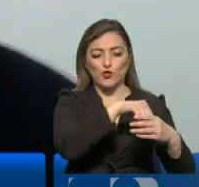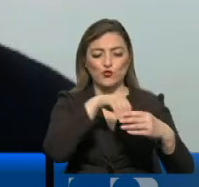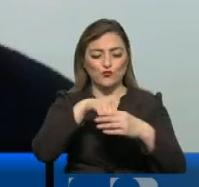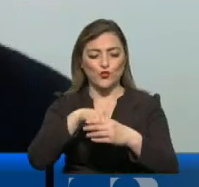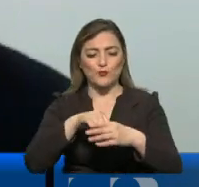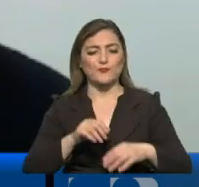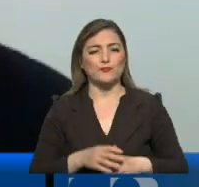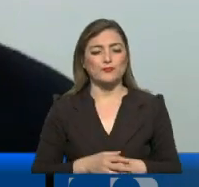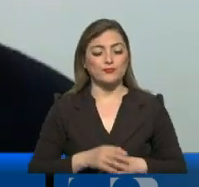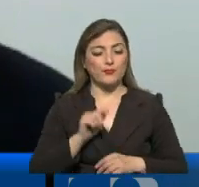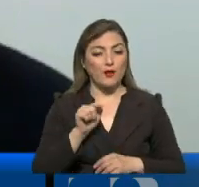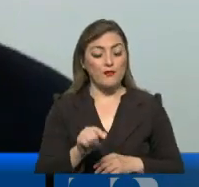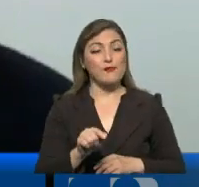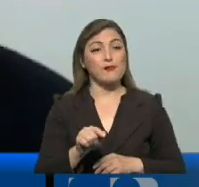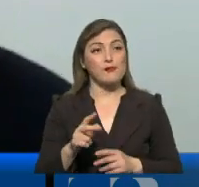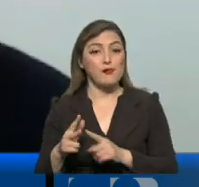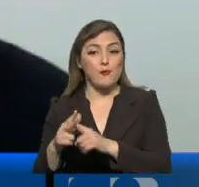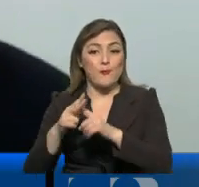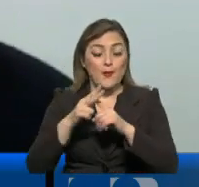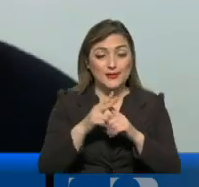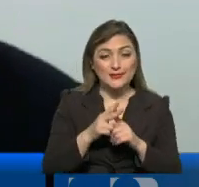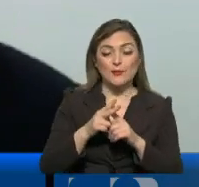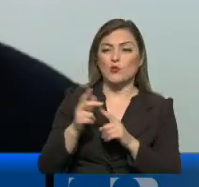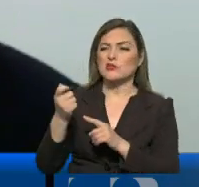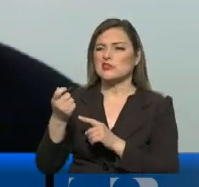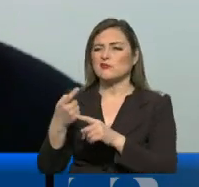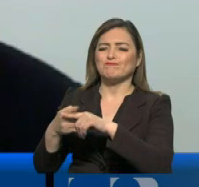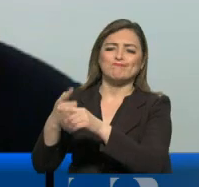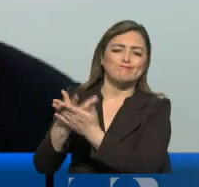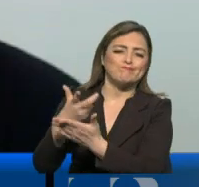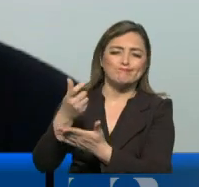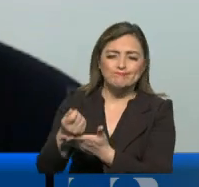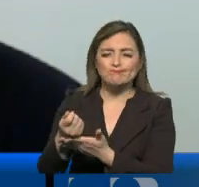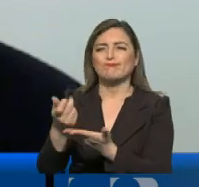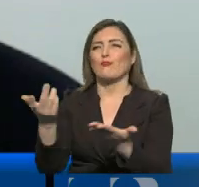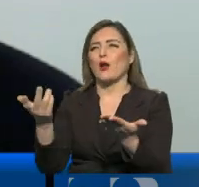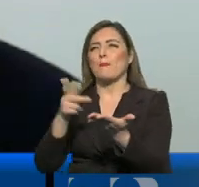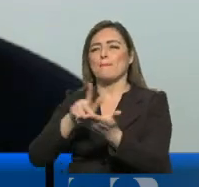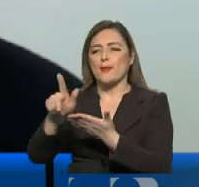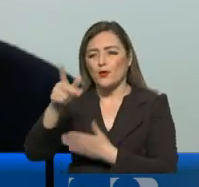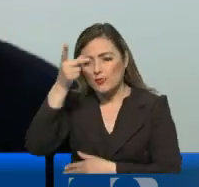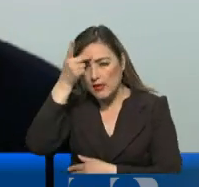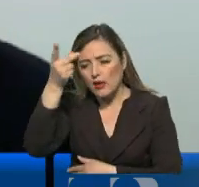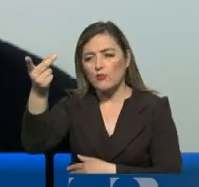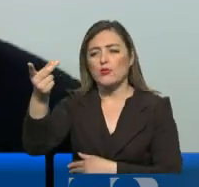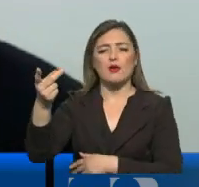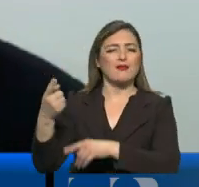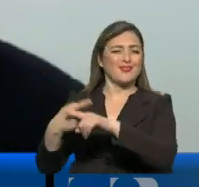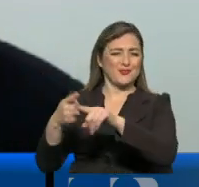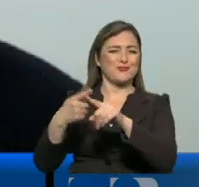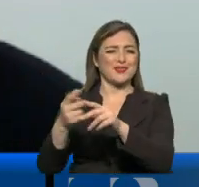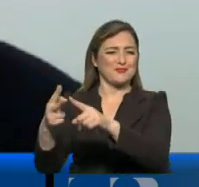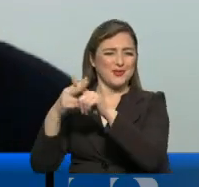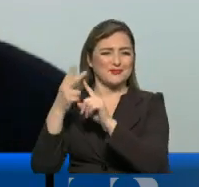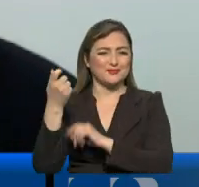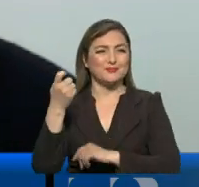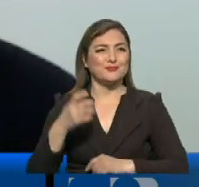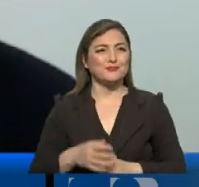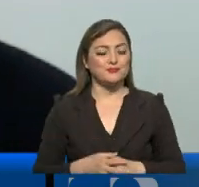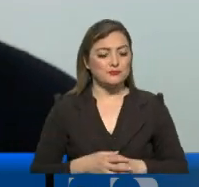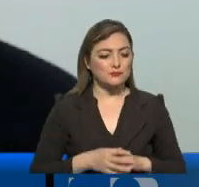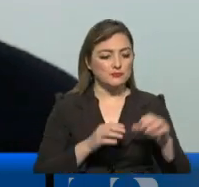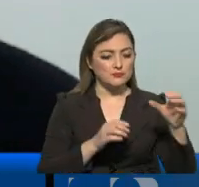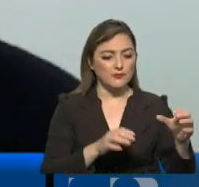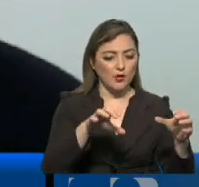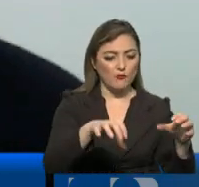entrega un monto en términos de crédito quirografario que no es superior a lo que usted tiene tanto en el fondo de cesantía